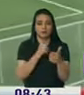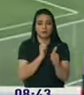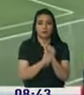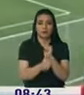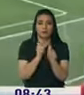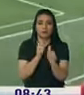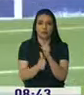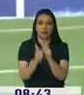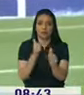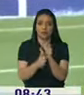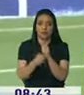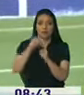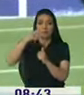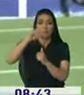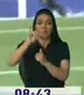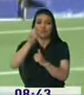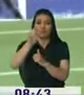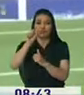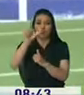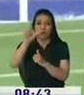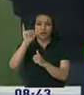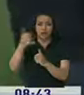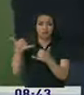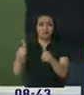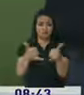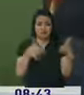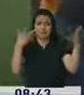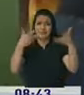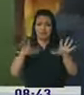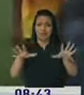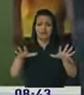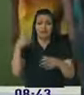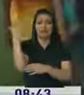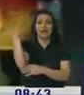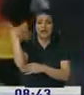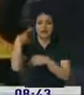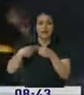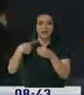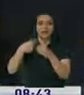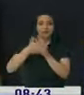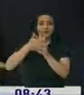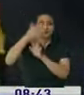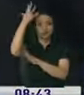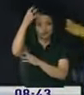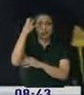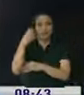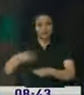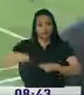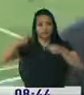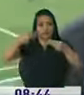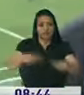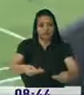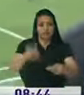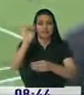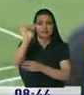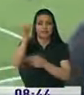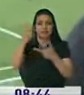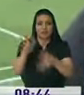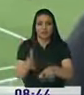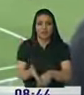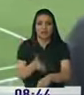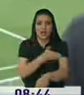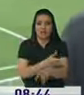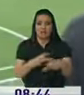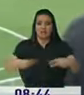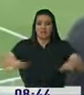Barrial de Pizulí jugaron en la nueva cancha sintética del sector, que fue entregada por el alcalde de Quito, Mauricio Rodas, este sábado. Antes eran canchas llenas